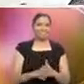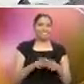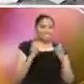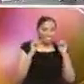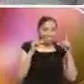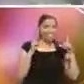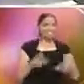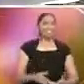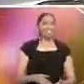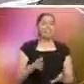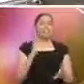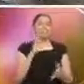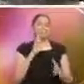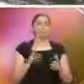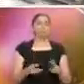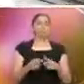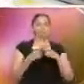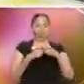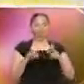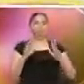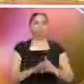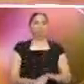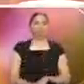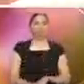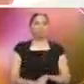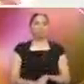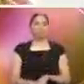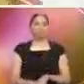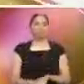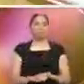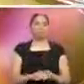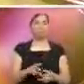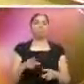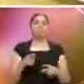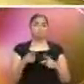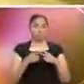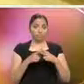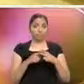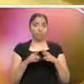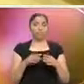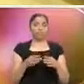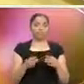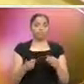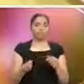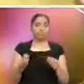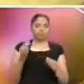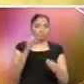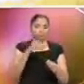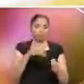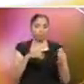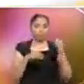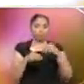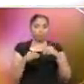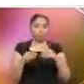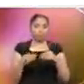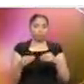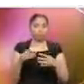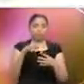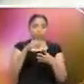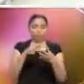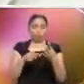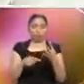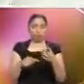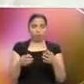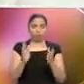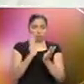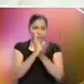Ok, vamos a hacer la receta mejor. Vamos a hacerlo, órale, pues. Pues bueno, entonces lo que vamos a hacer es ir mezclando todos los ingredientes. Sí. Sí, Ahí